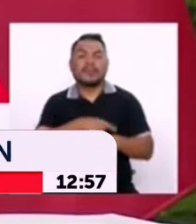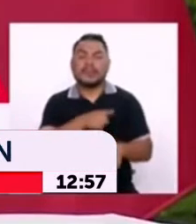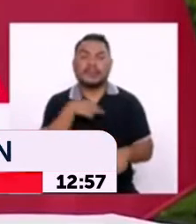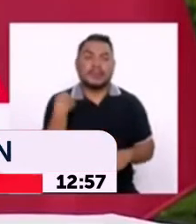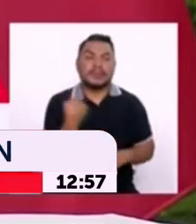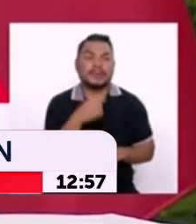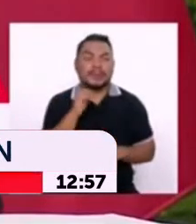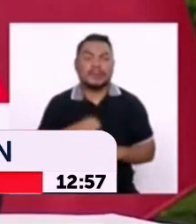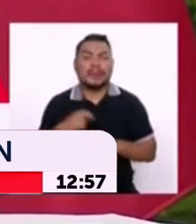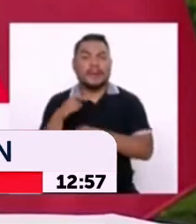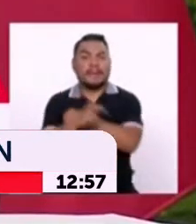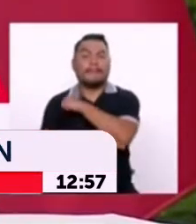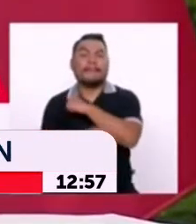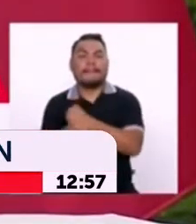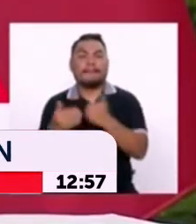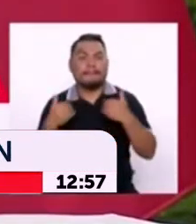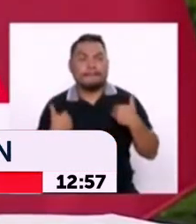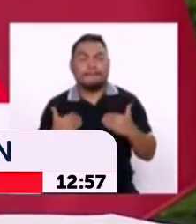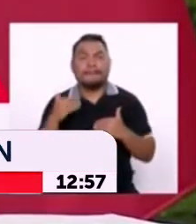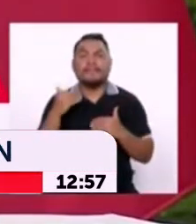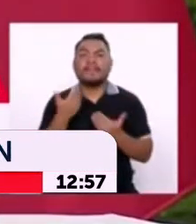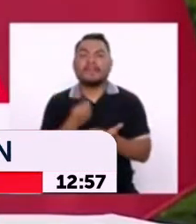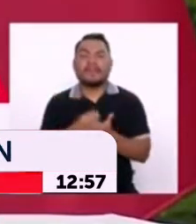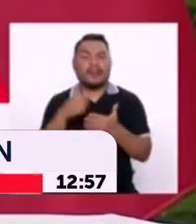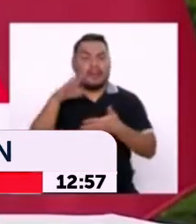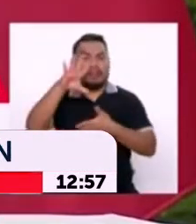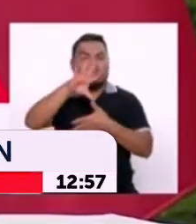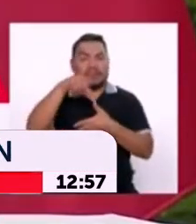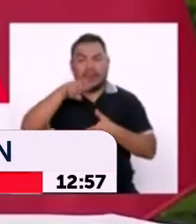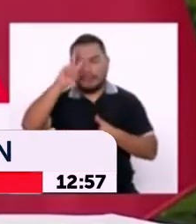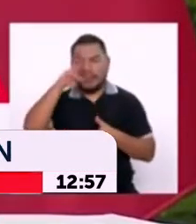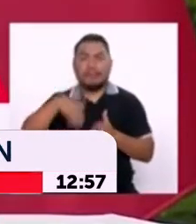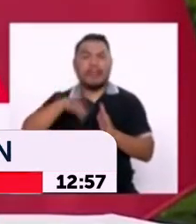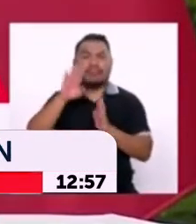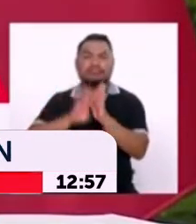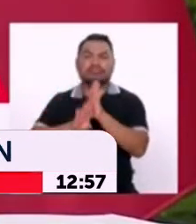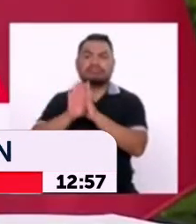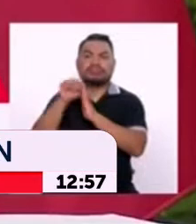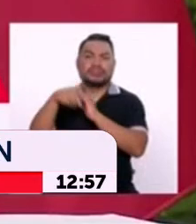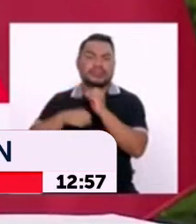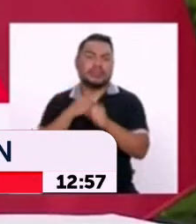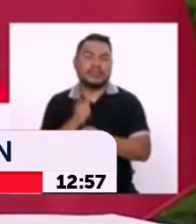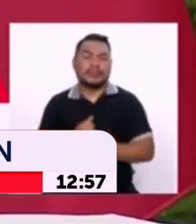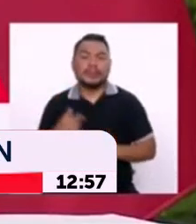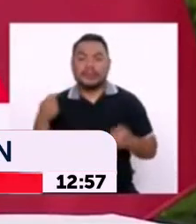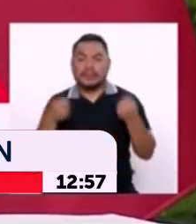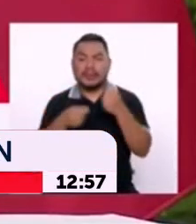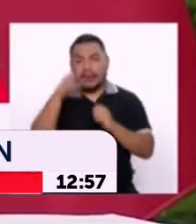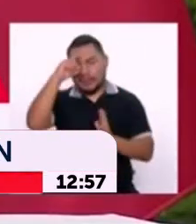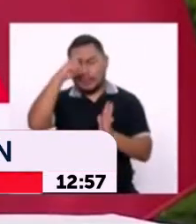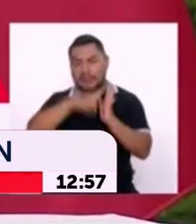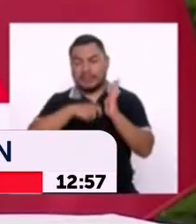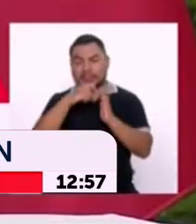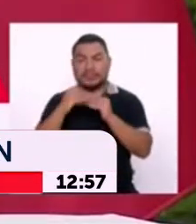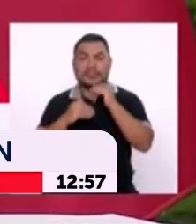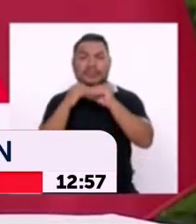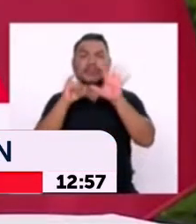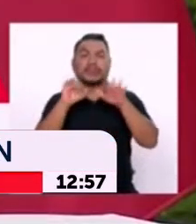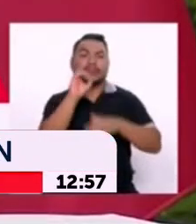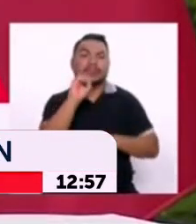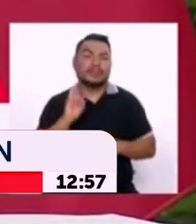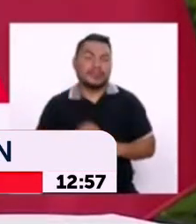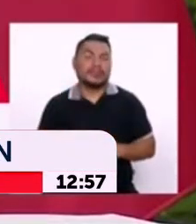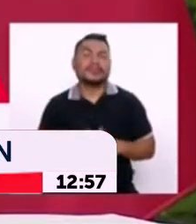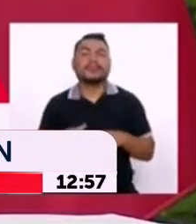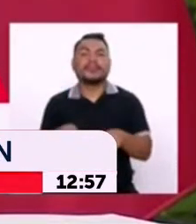somos el país que tiene menos inflación, el que va a crecer más este año. La inversión en minería va a crecer en 6%,